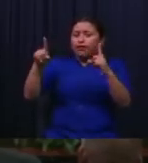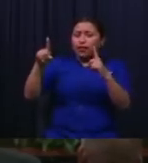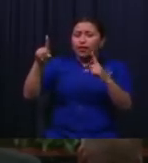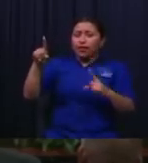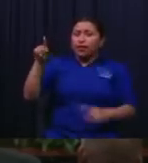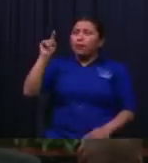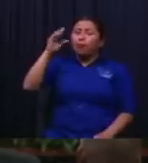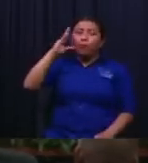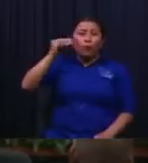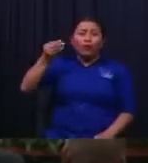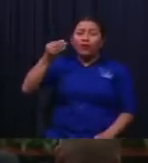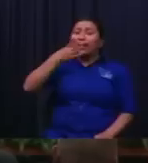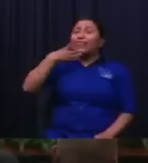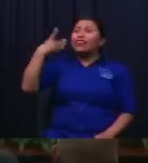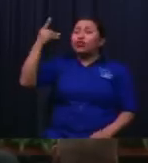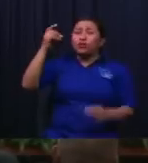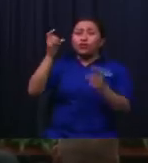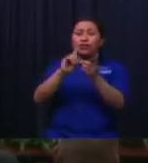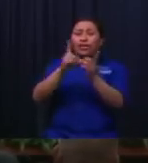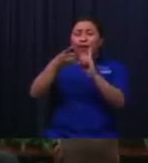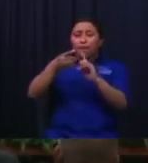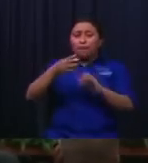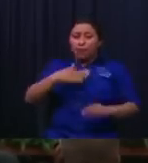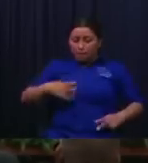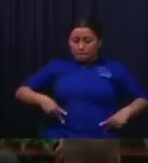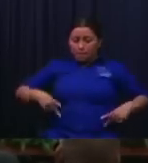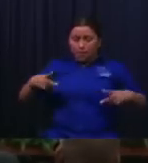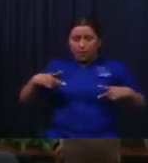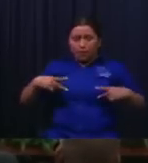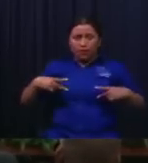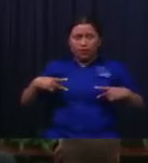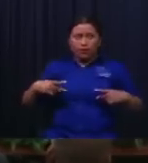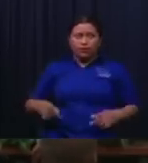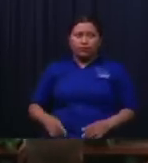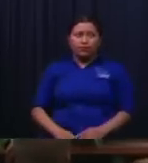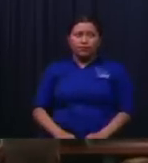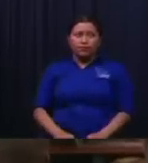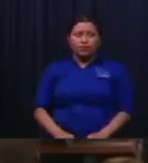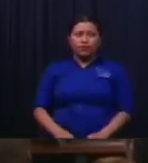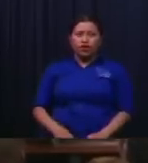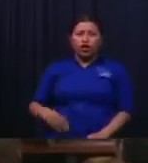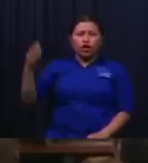Y así todos los días, hermano, es de que hasta semana fui